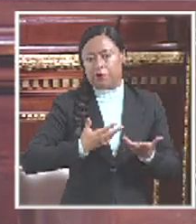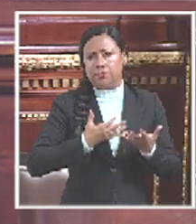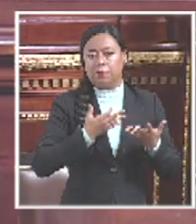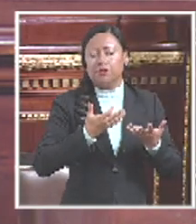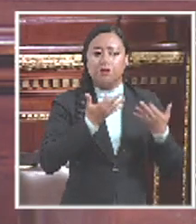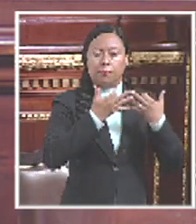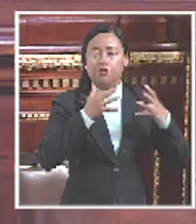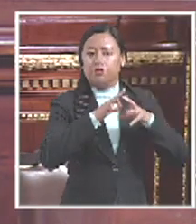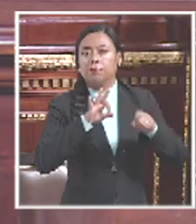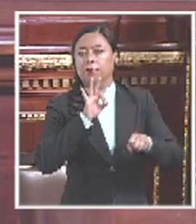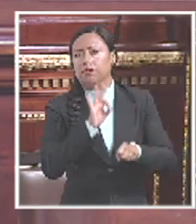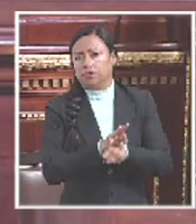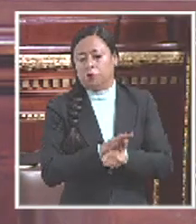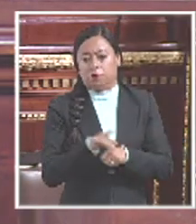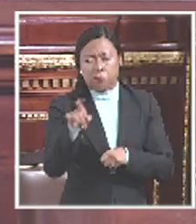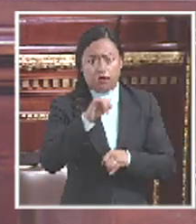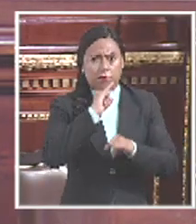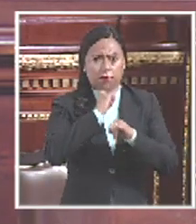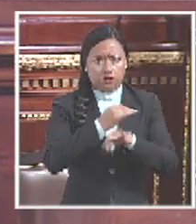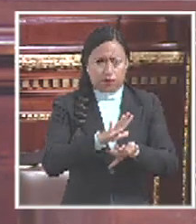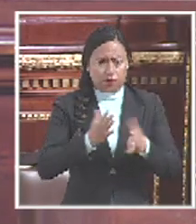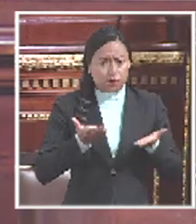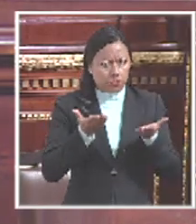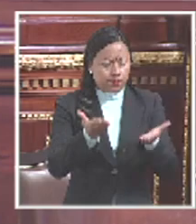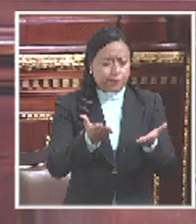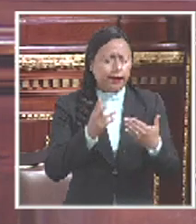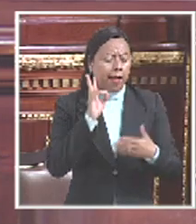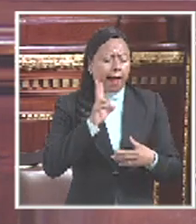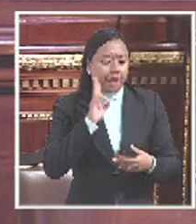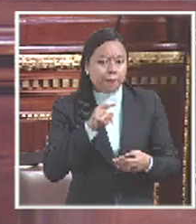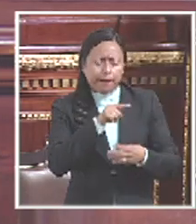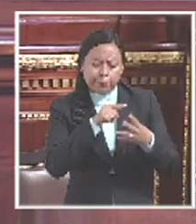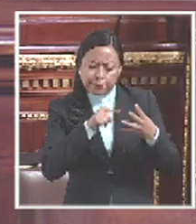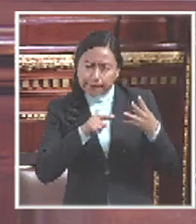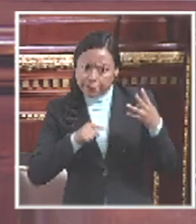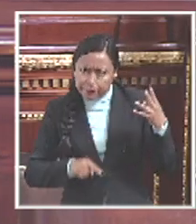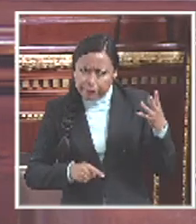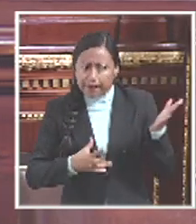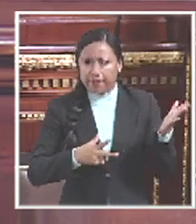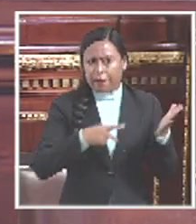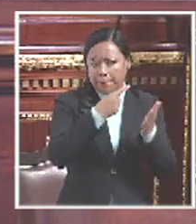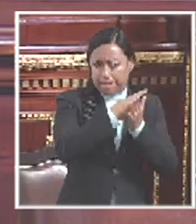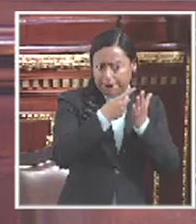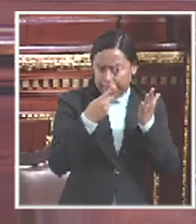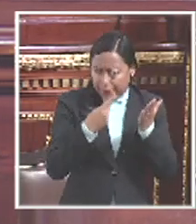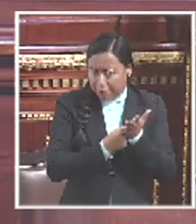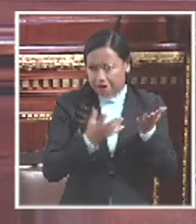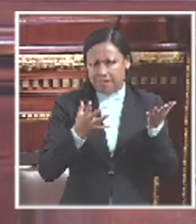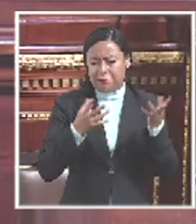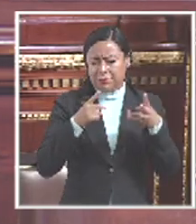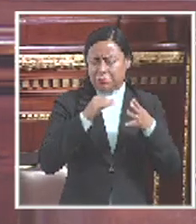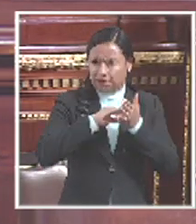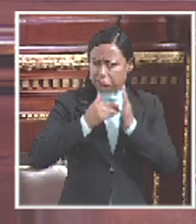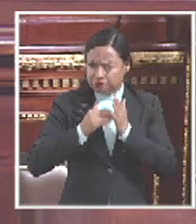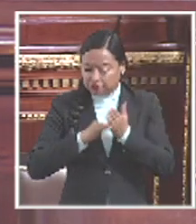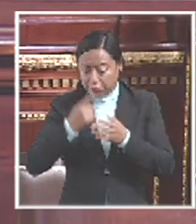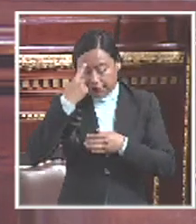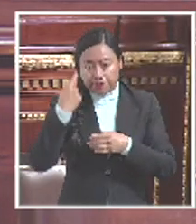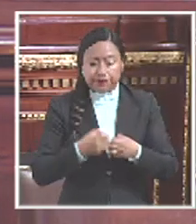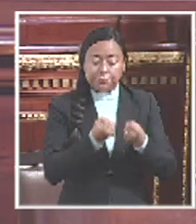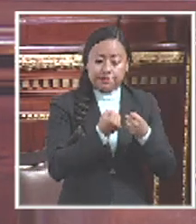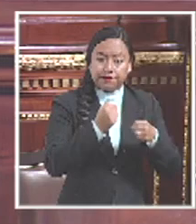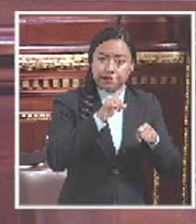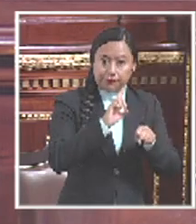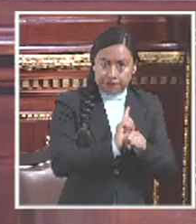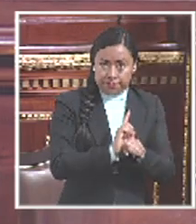informe cuáles han sido los detalles y los planes, las estrategias que se han implementado para socializar esta medida. Nosotros